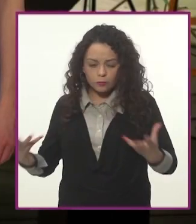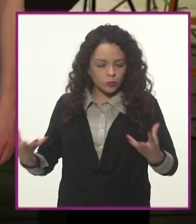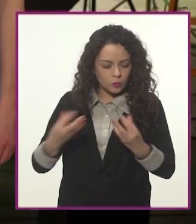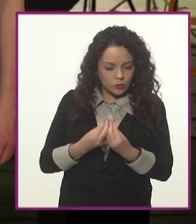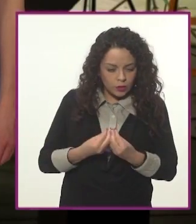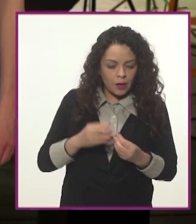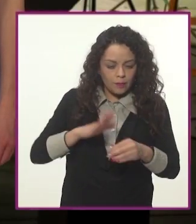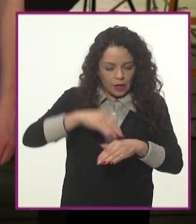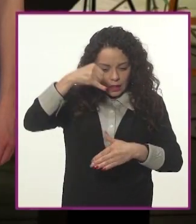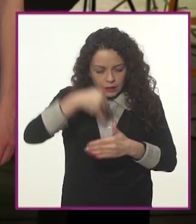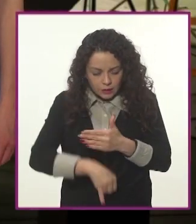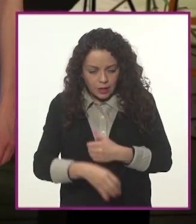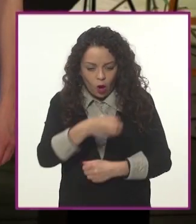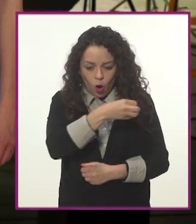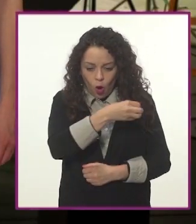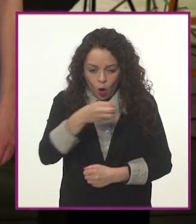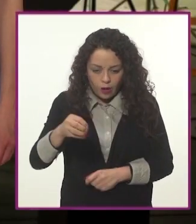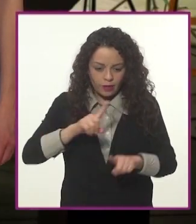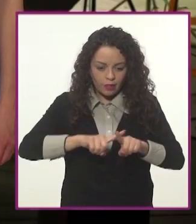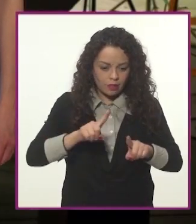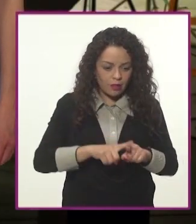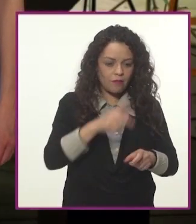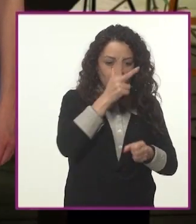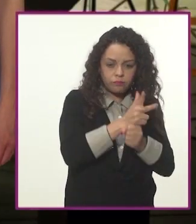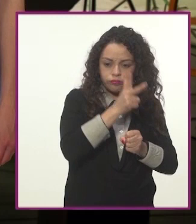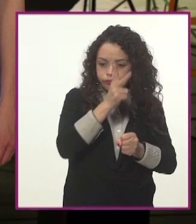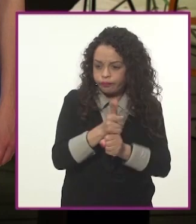van reordenando las escenas y las tomas, se